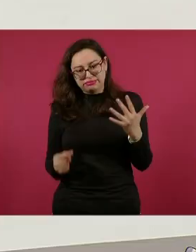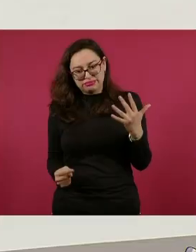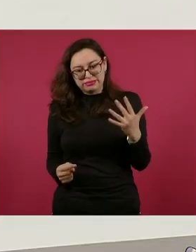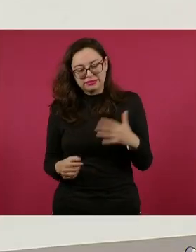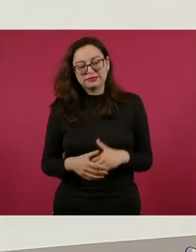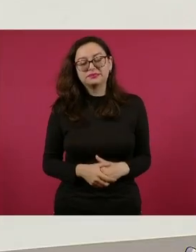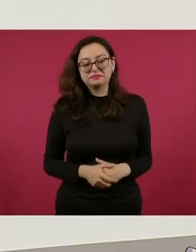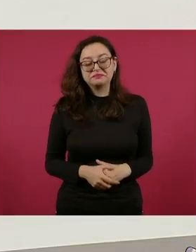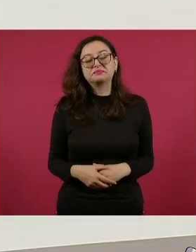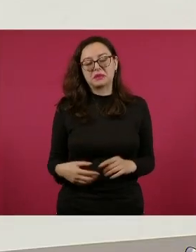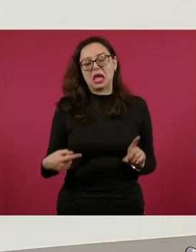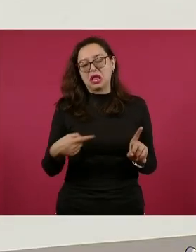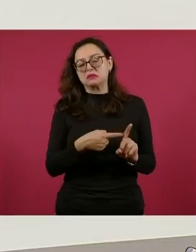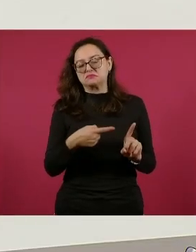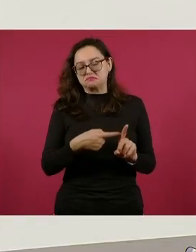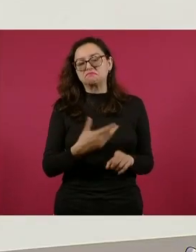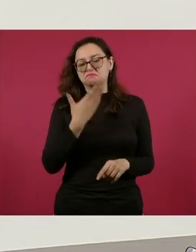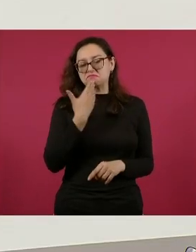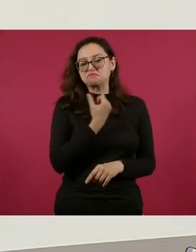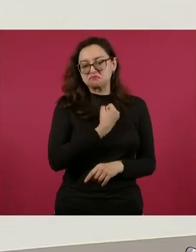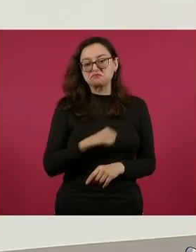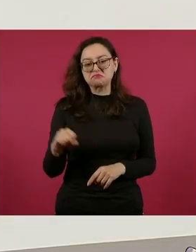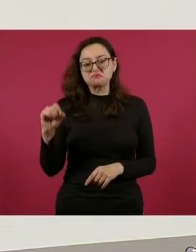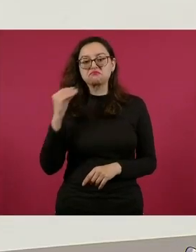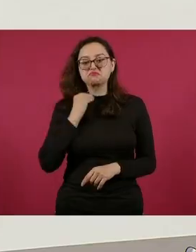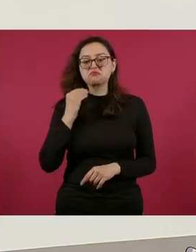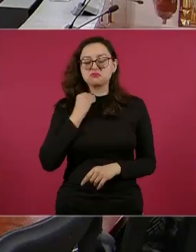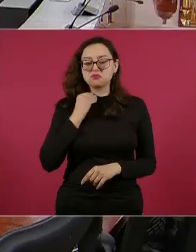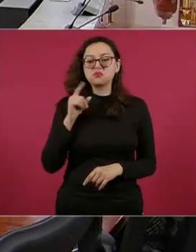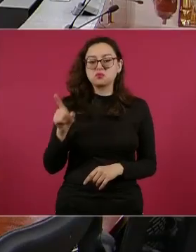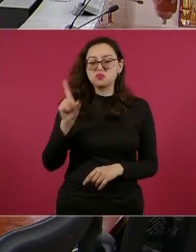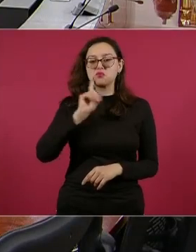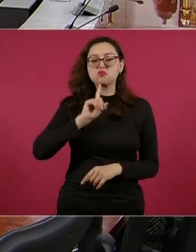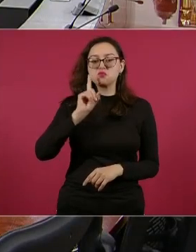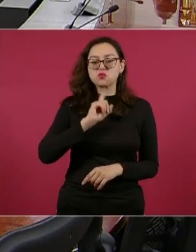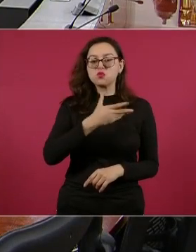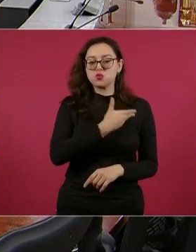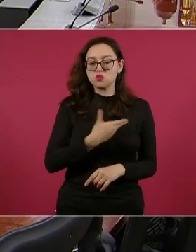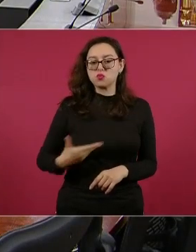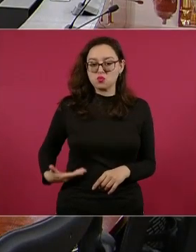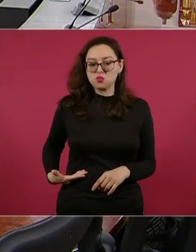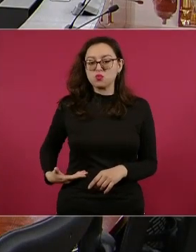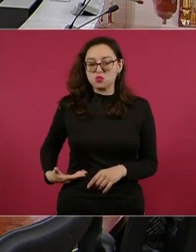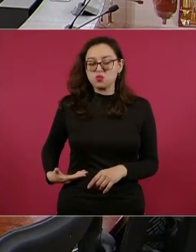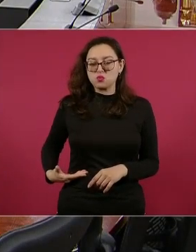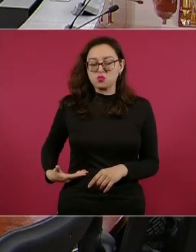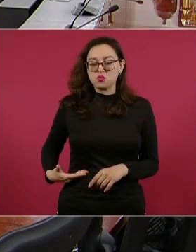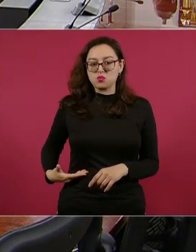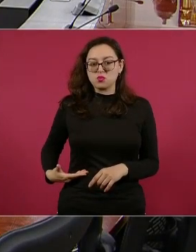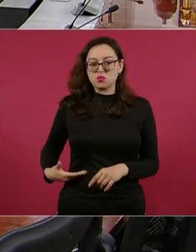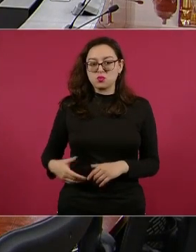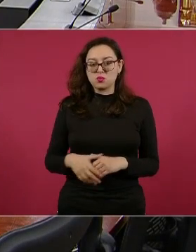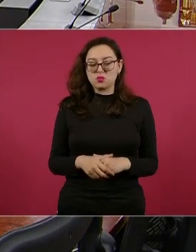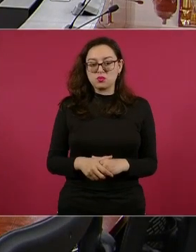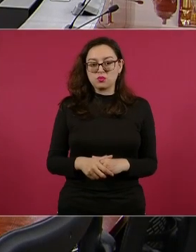es buen abogado y le va a ayudar mucho a la jefa de